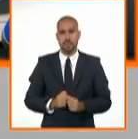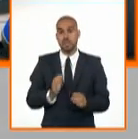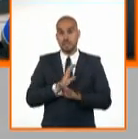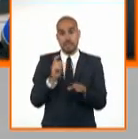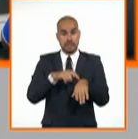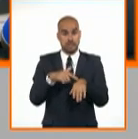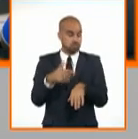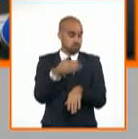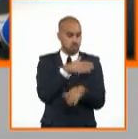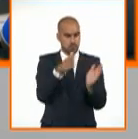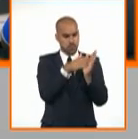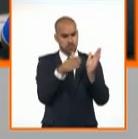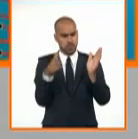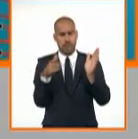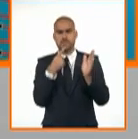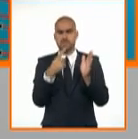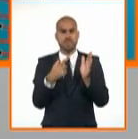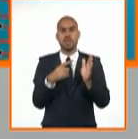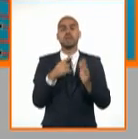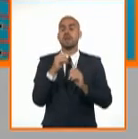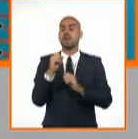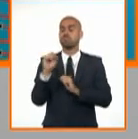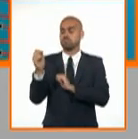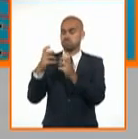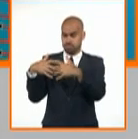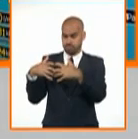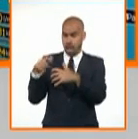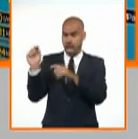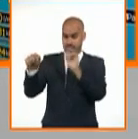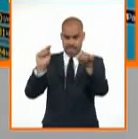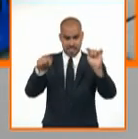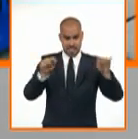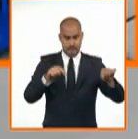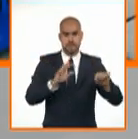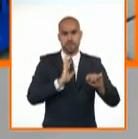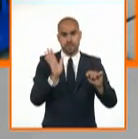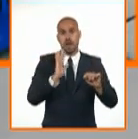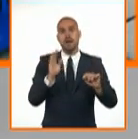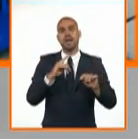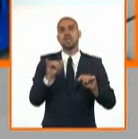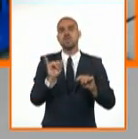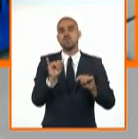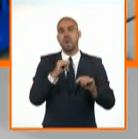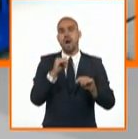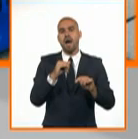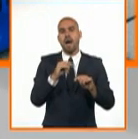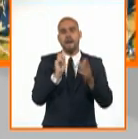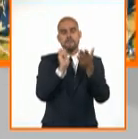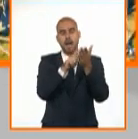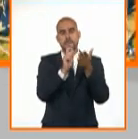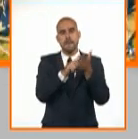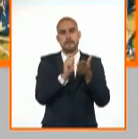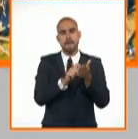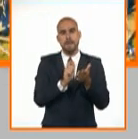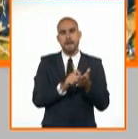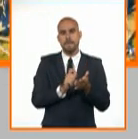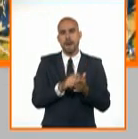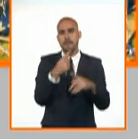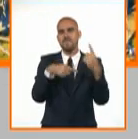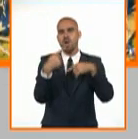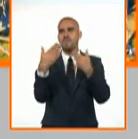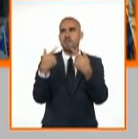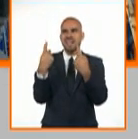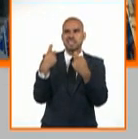termoeléctrica va trabajando en la preparación de ser un banco de problema por decirlo de alguna manera siempre